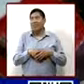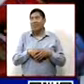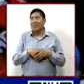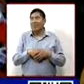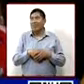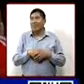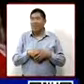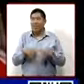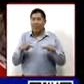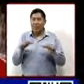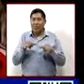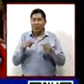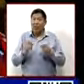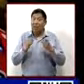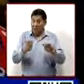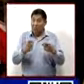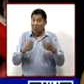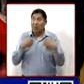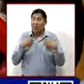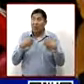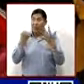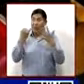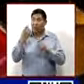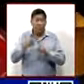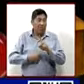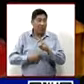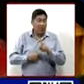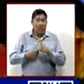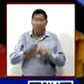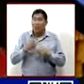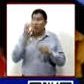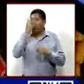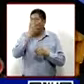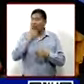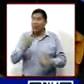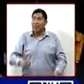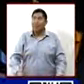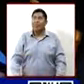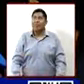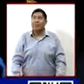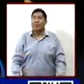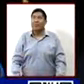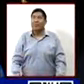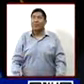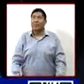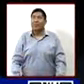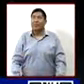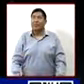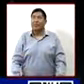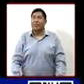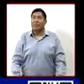frazadas. Y también está en adopción, tiene 6 meses, es muy niña.